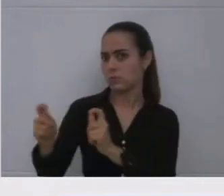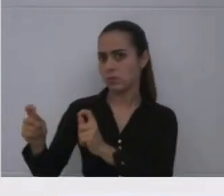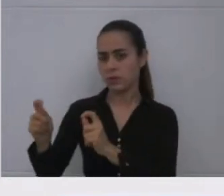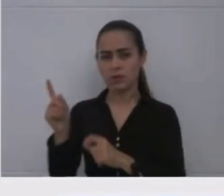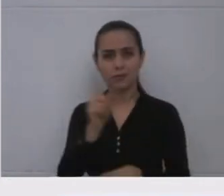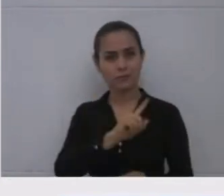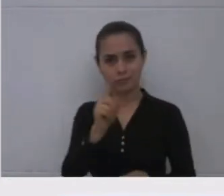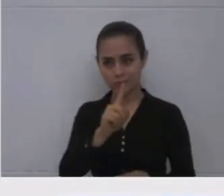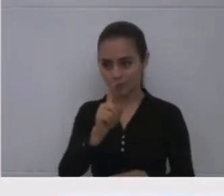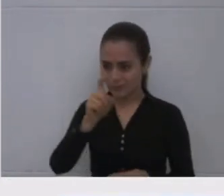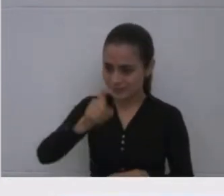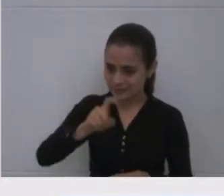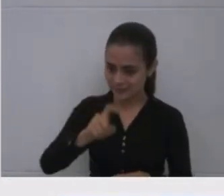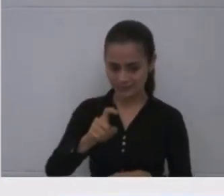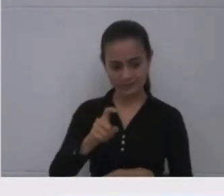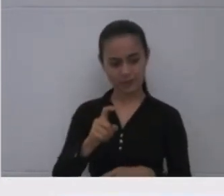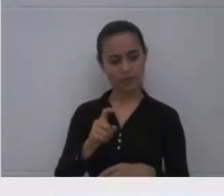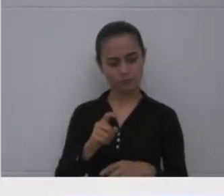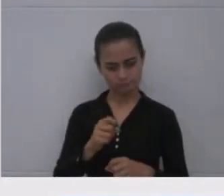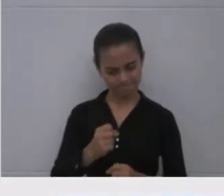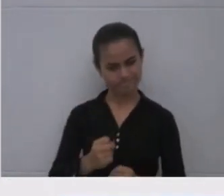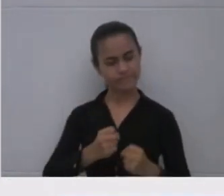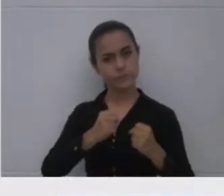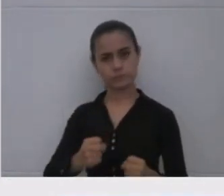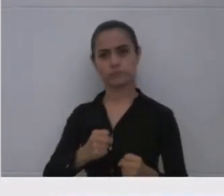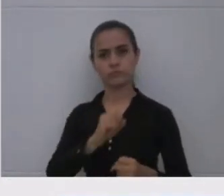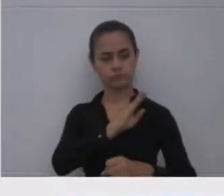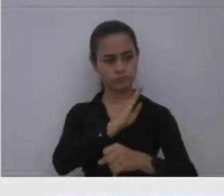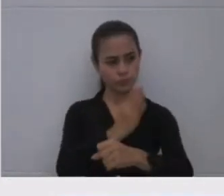Se requiere de valentía.